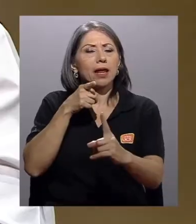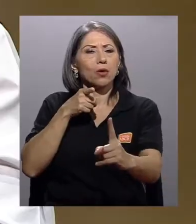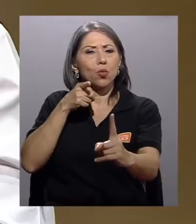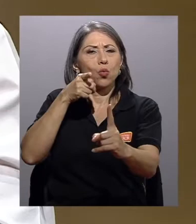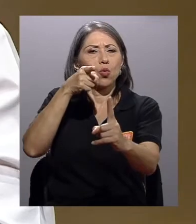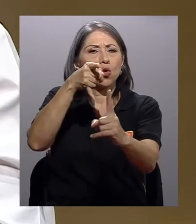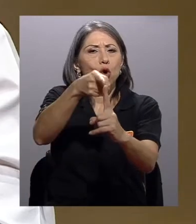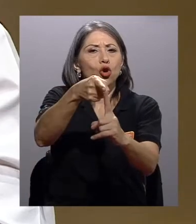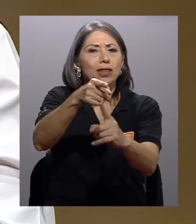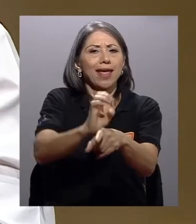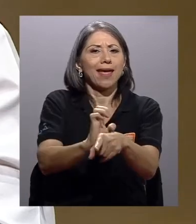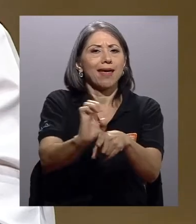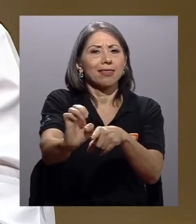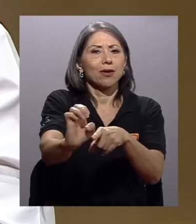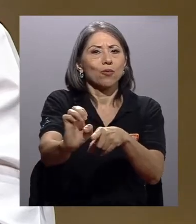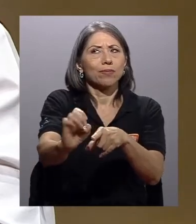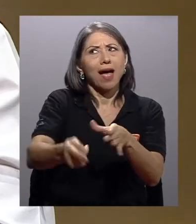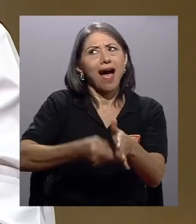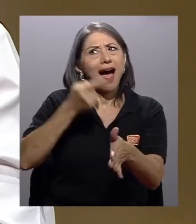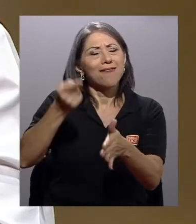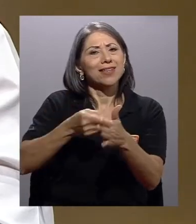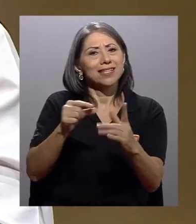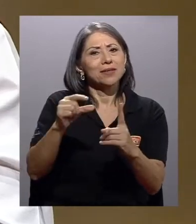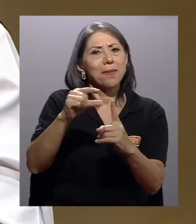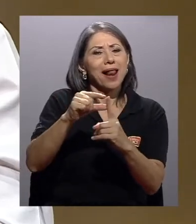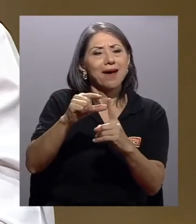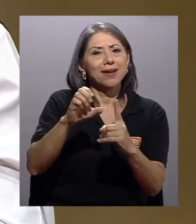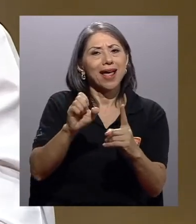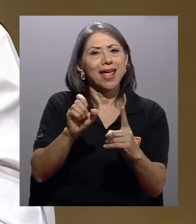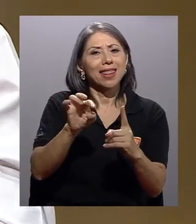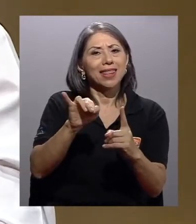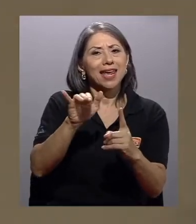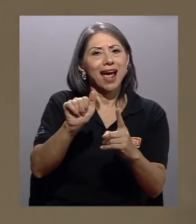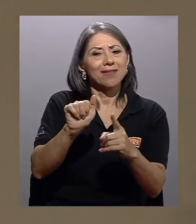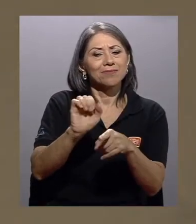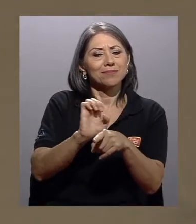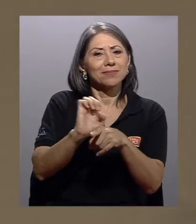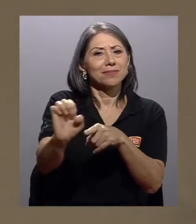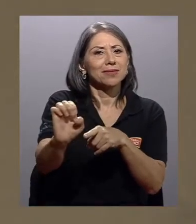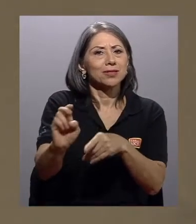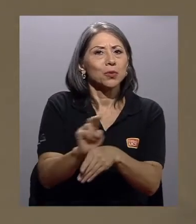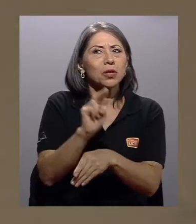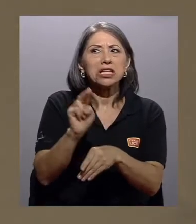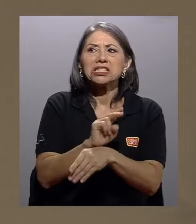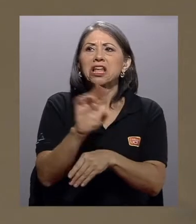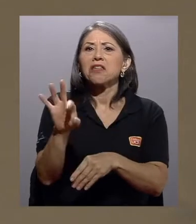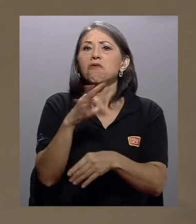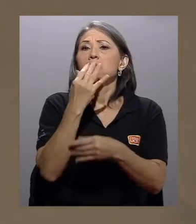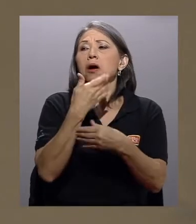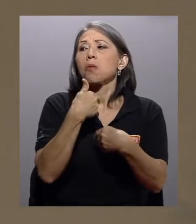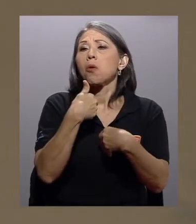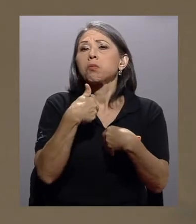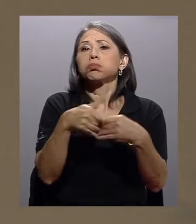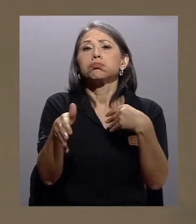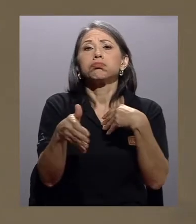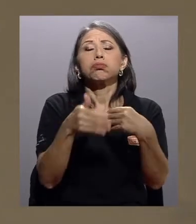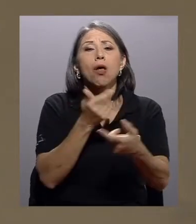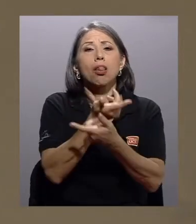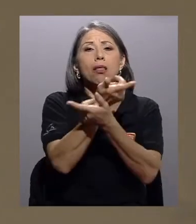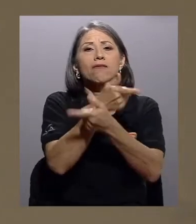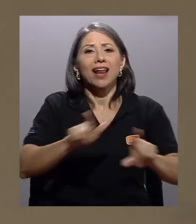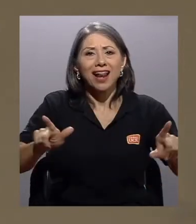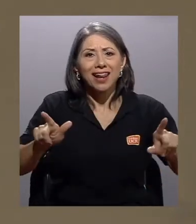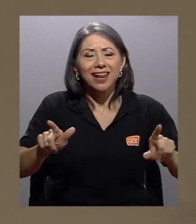un norte ético, que a veces la palabra ética se utiliza muy liberalmente. Creo que